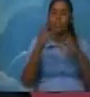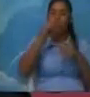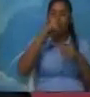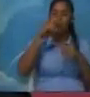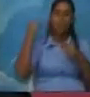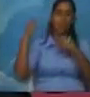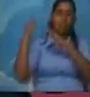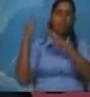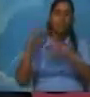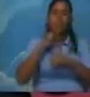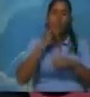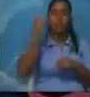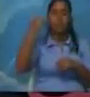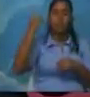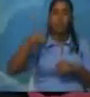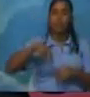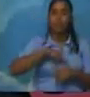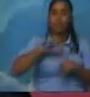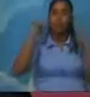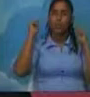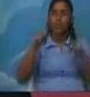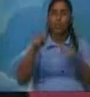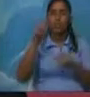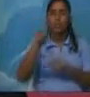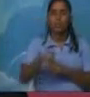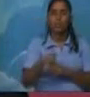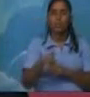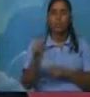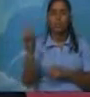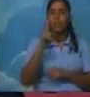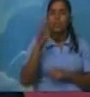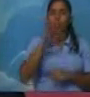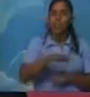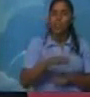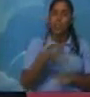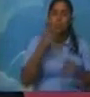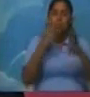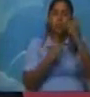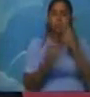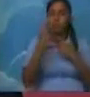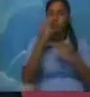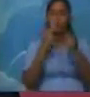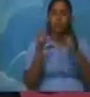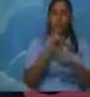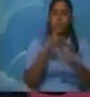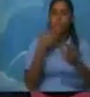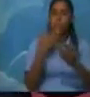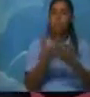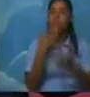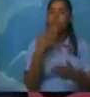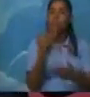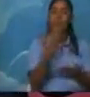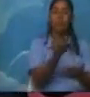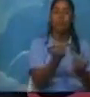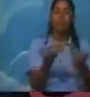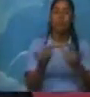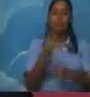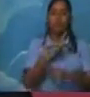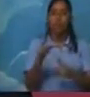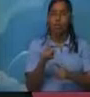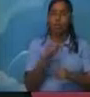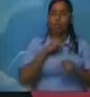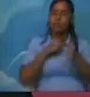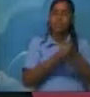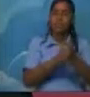es para nosotros hoy también no andaremos mendigando la miseria se irá de nosotros